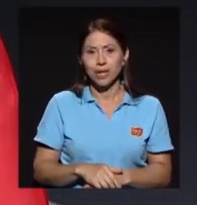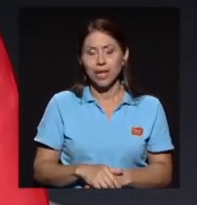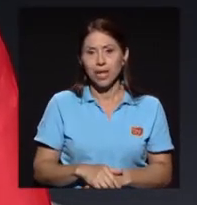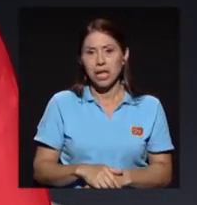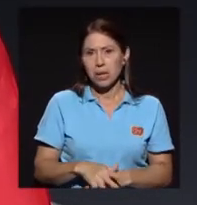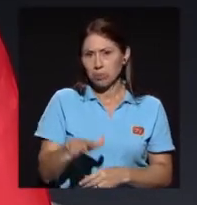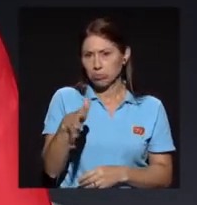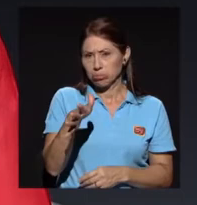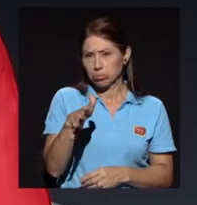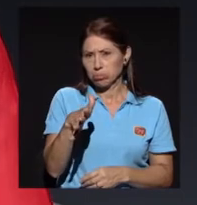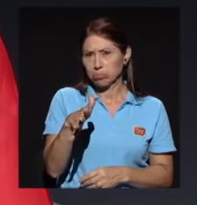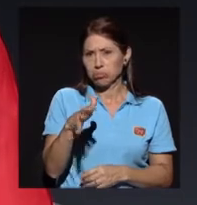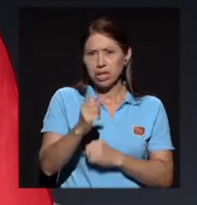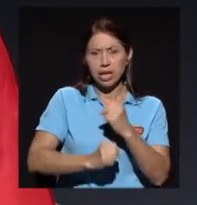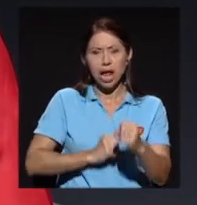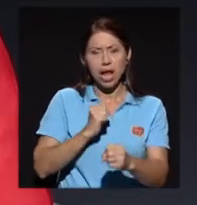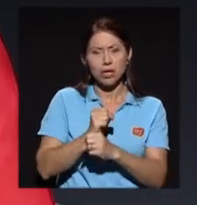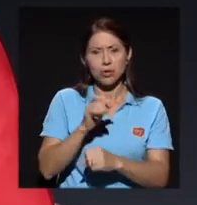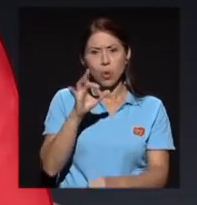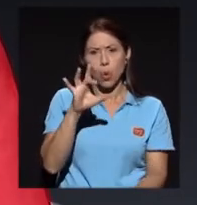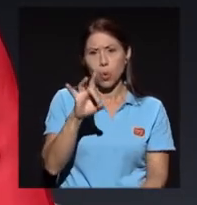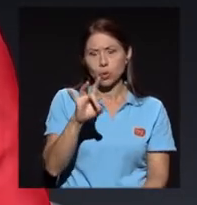por ahí del año 86,